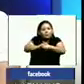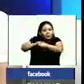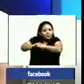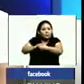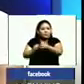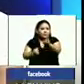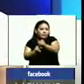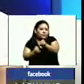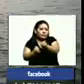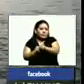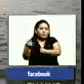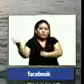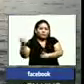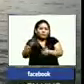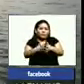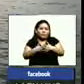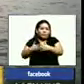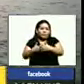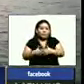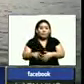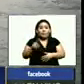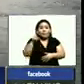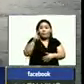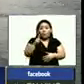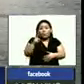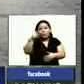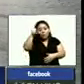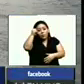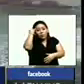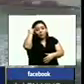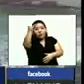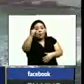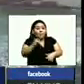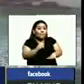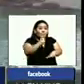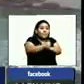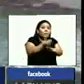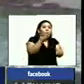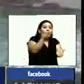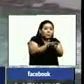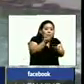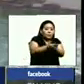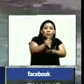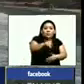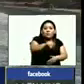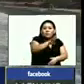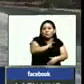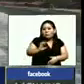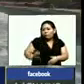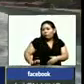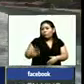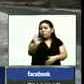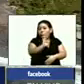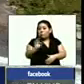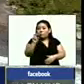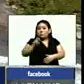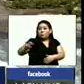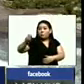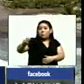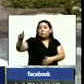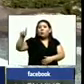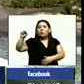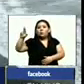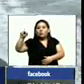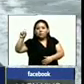países Una de las grandes apuestas Del gobierno Para colocar a El Salvador Como principal punto turístico De